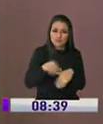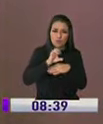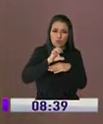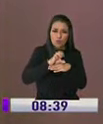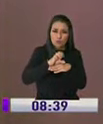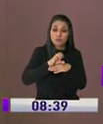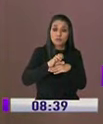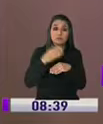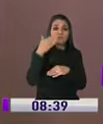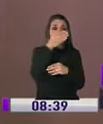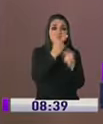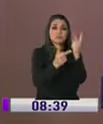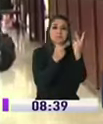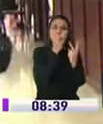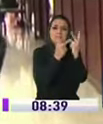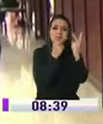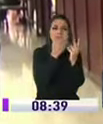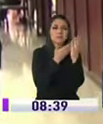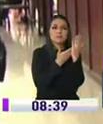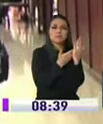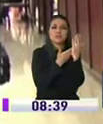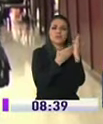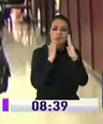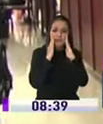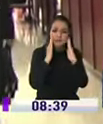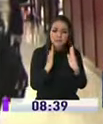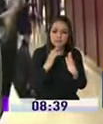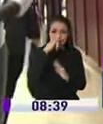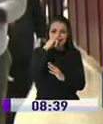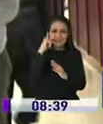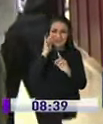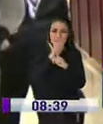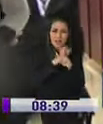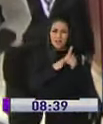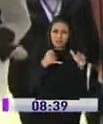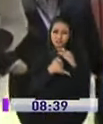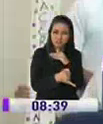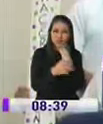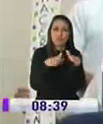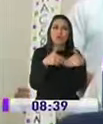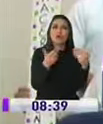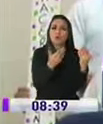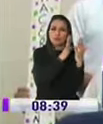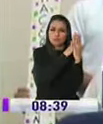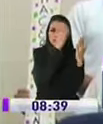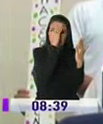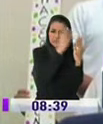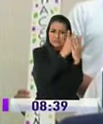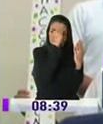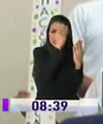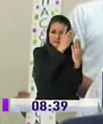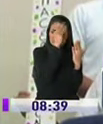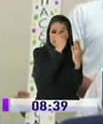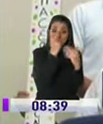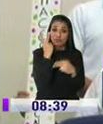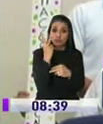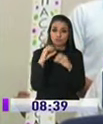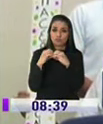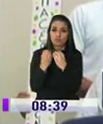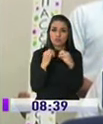Estados Unidos el modelo unificado de atención a las víctimas de abuso infantil, que allá llevan adelante dos entidades en